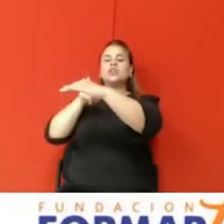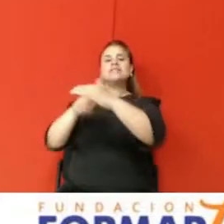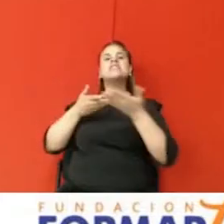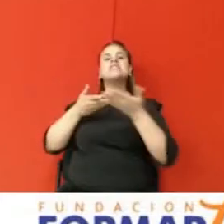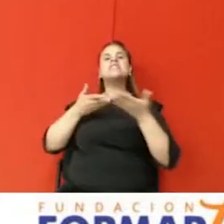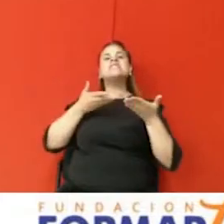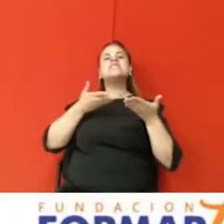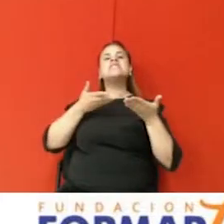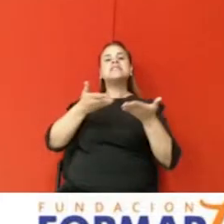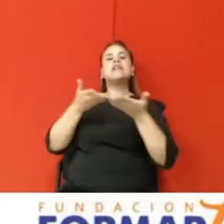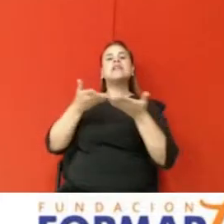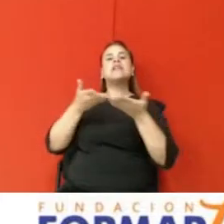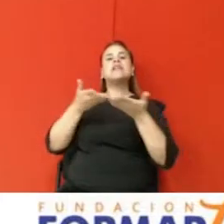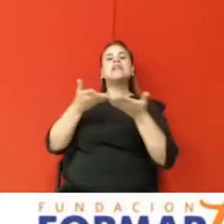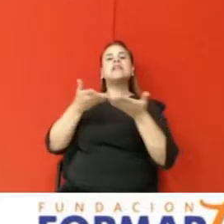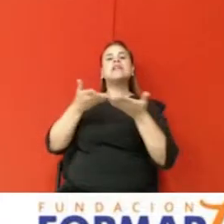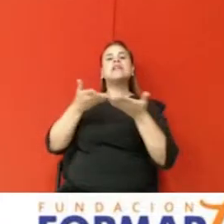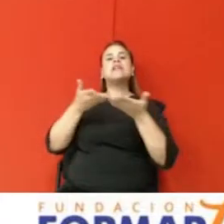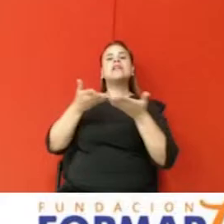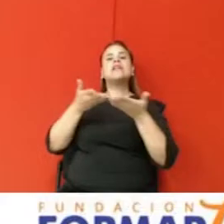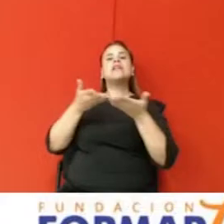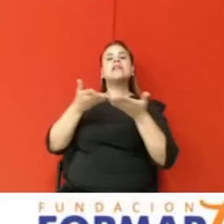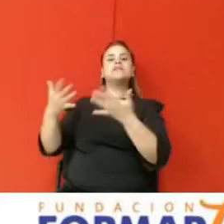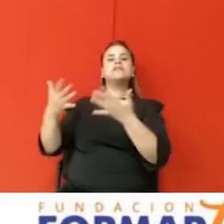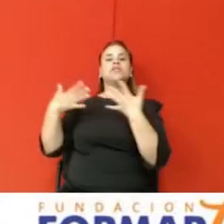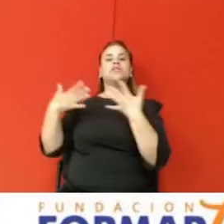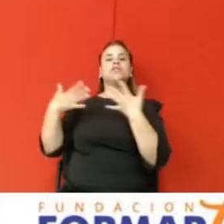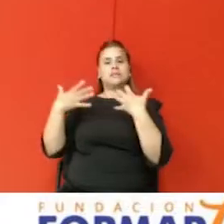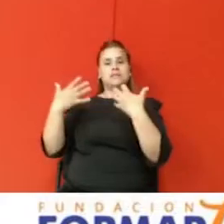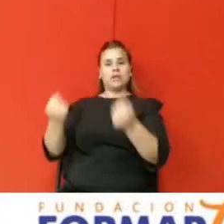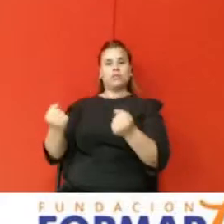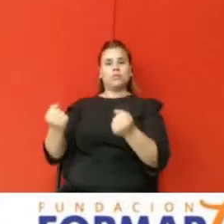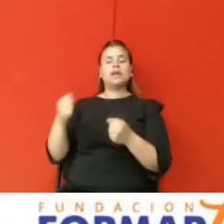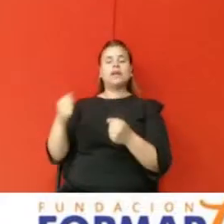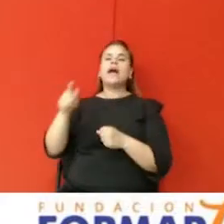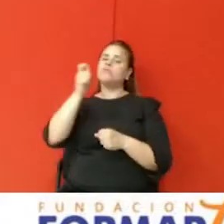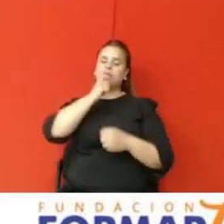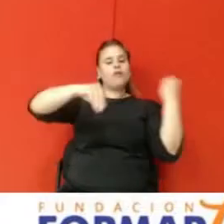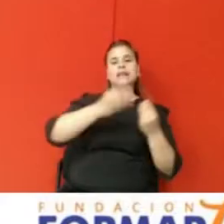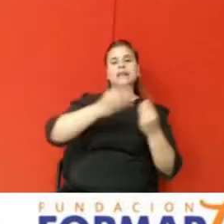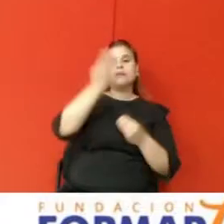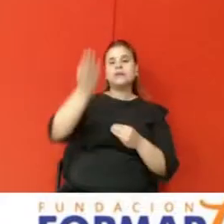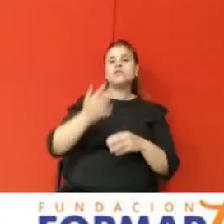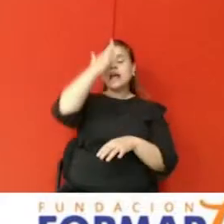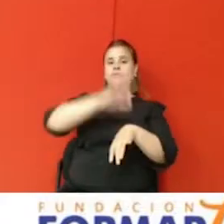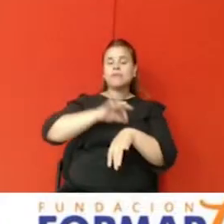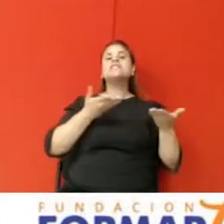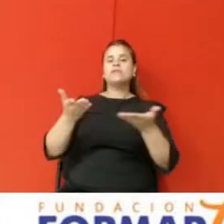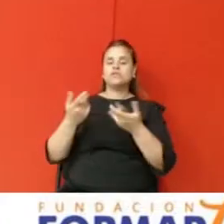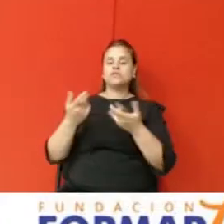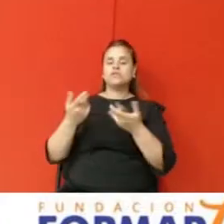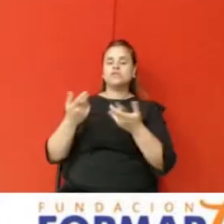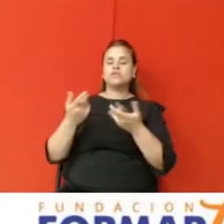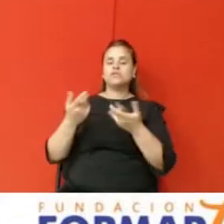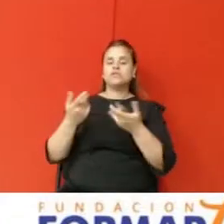domicilio realizada por un equipo multiprofesional e interdisciplinario cuya misión es, como ya escuché varias veces